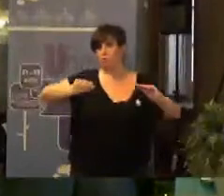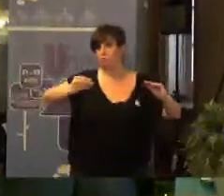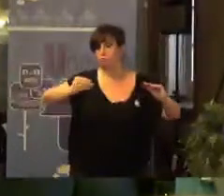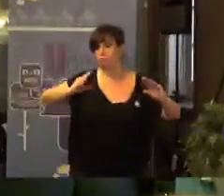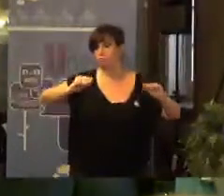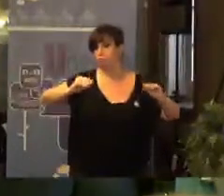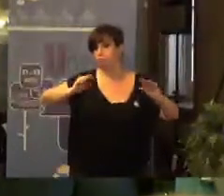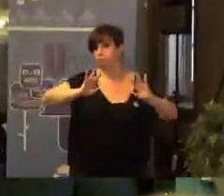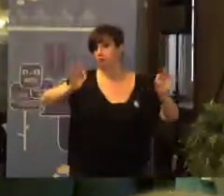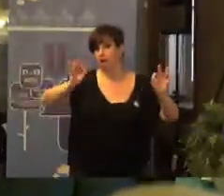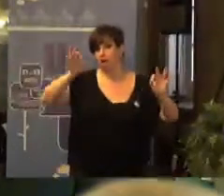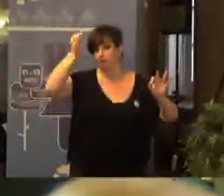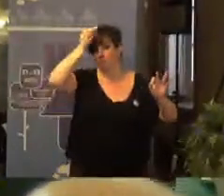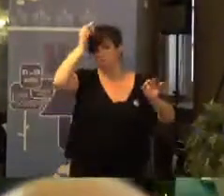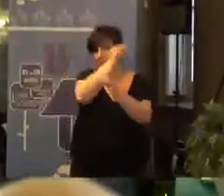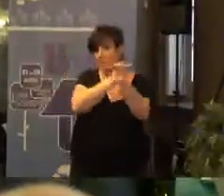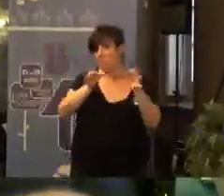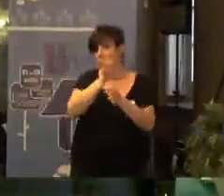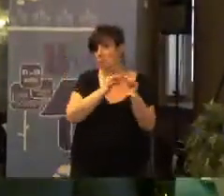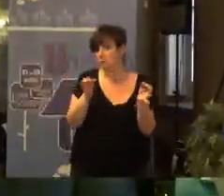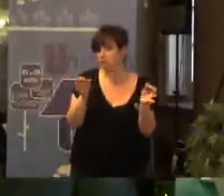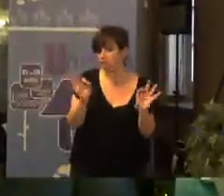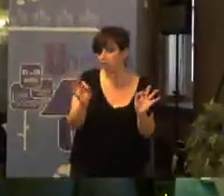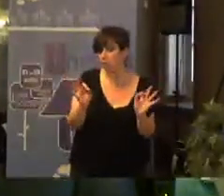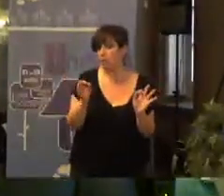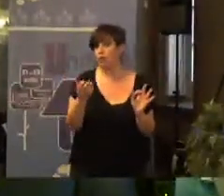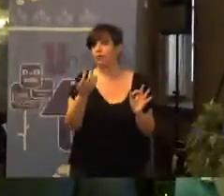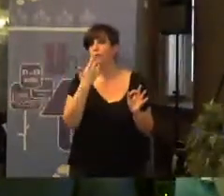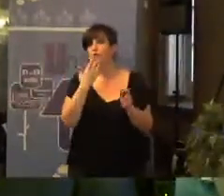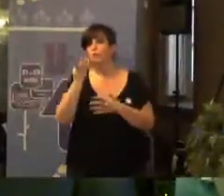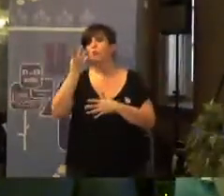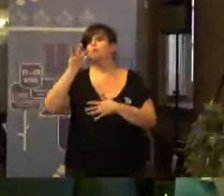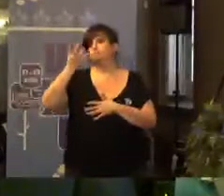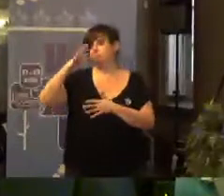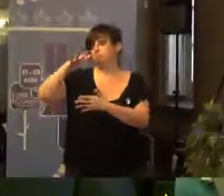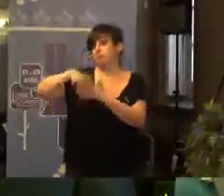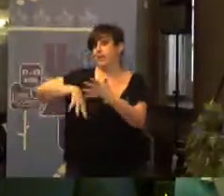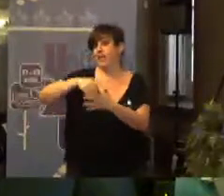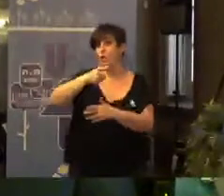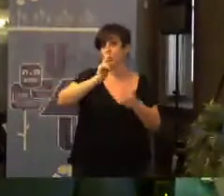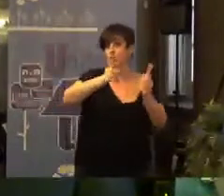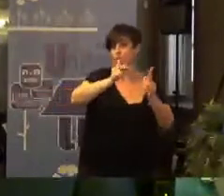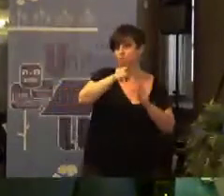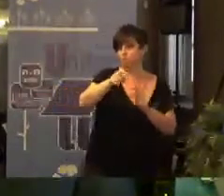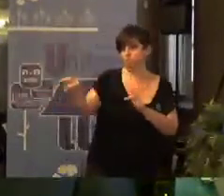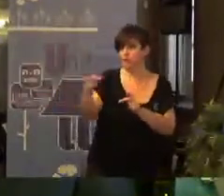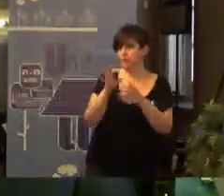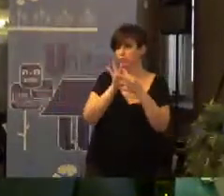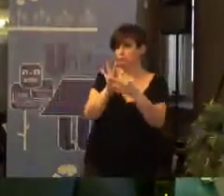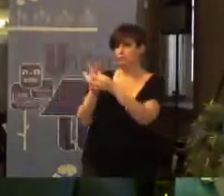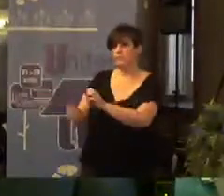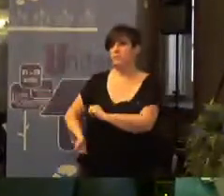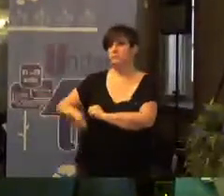bastantes neuronas, en cambio, pois, Cataluña e Euskal Herria pois teñen moito máis vínculo, non digo que teñan menos neuronas, pois